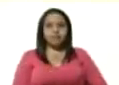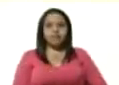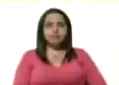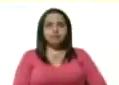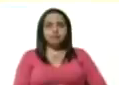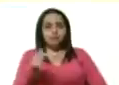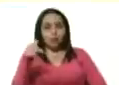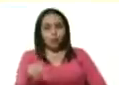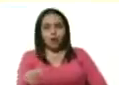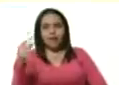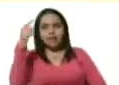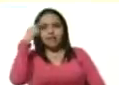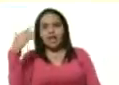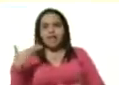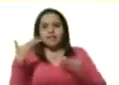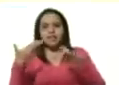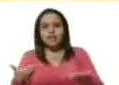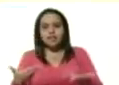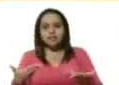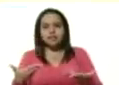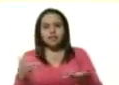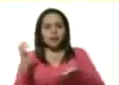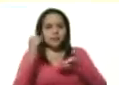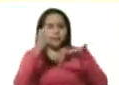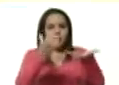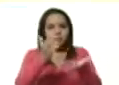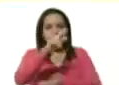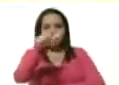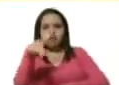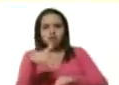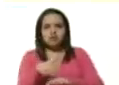hoy, día de la entrega del Premio Nacional de Periodismo,